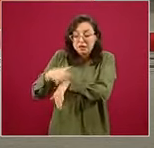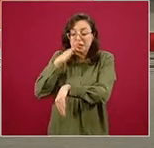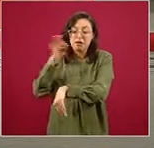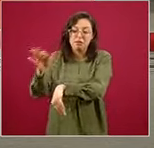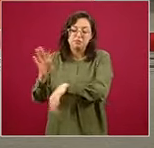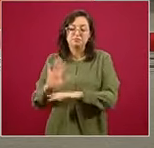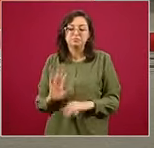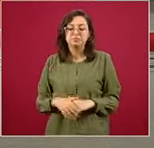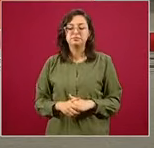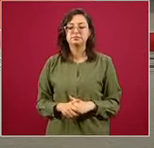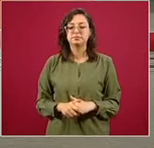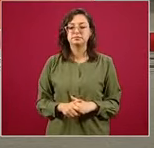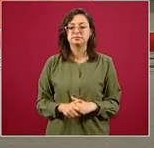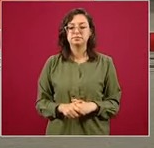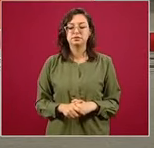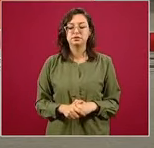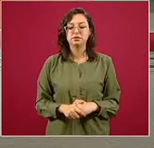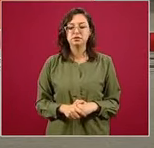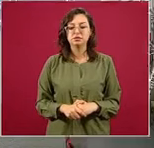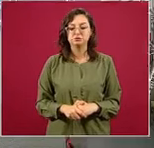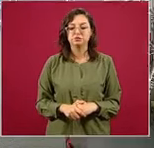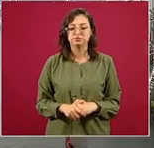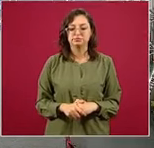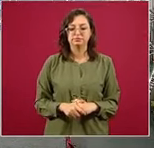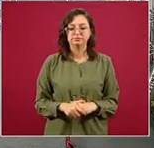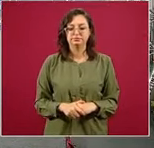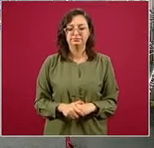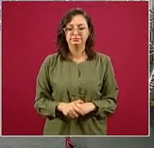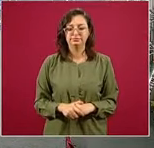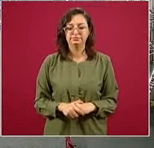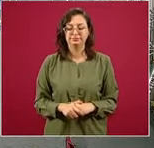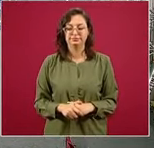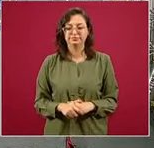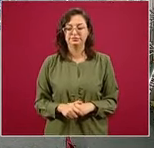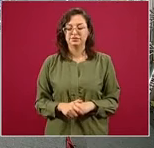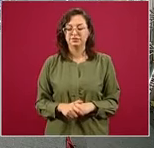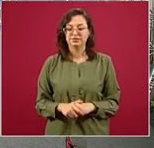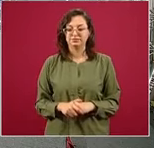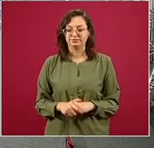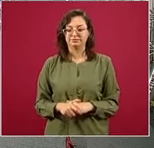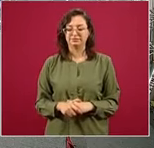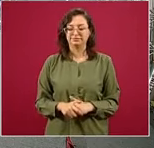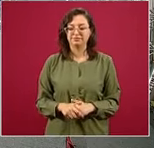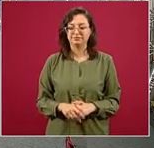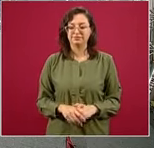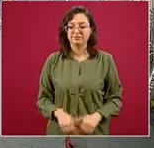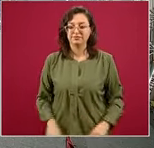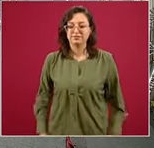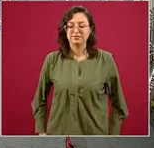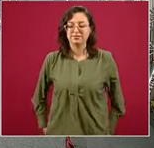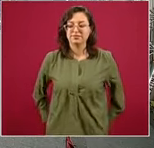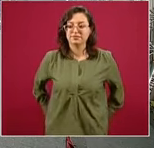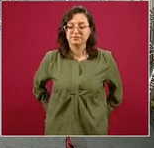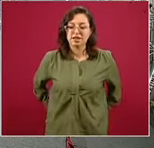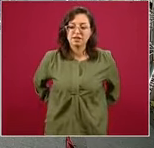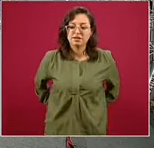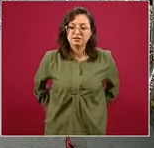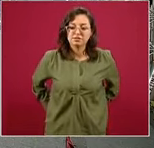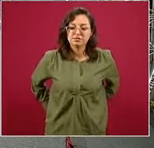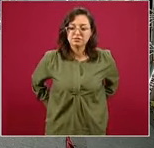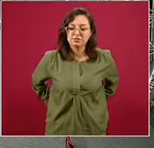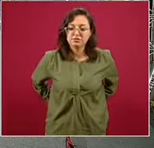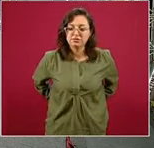Liga, ¿no? Doctor, solamente una última pregunta. Respecto a la situación del hospital que está dentro